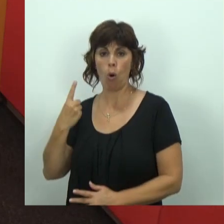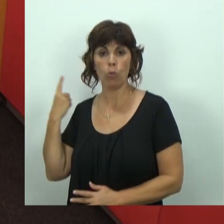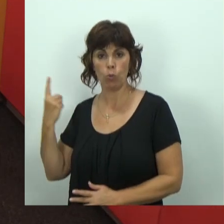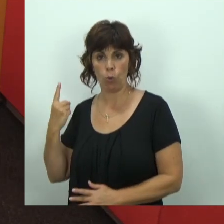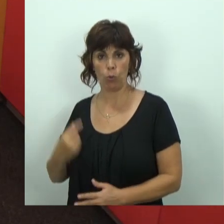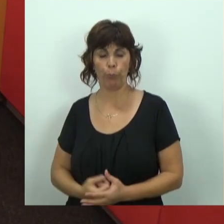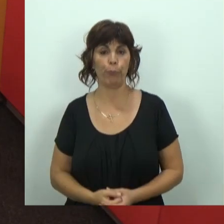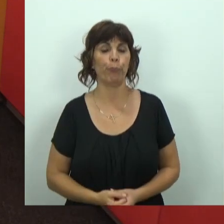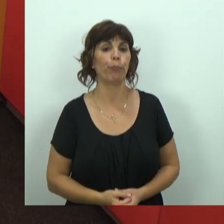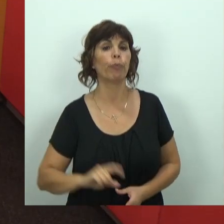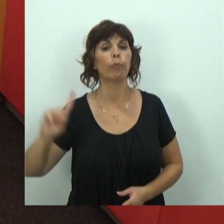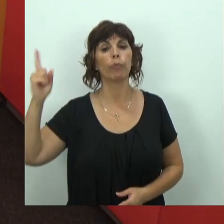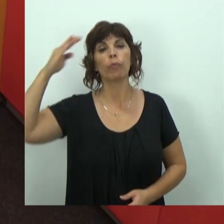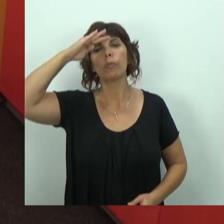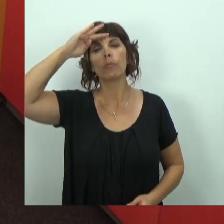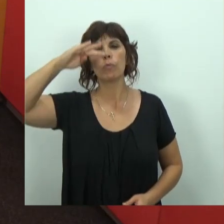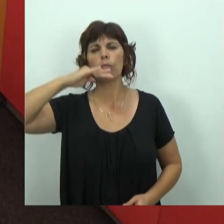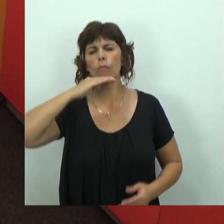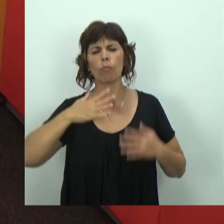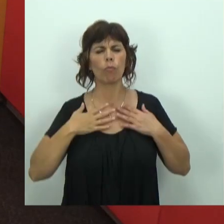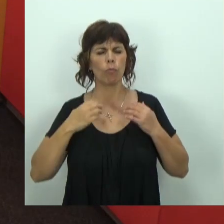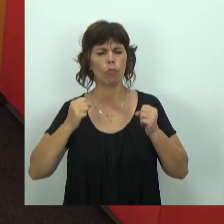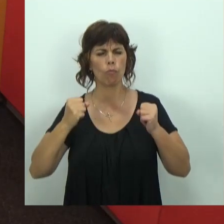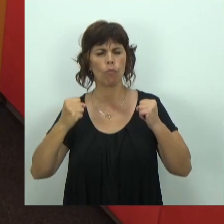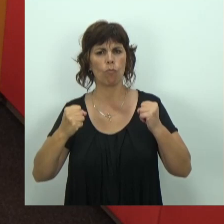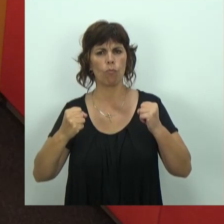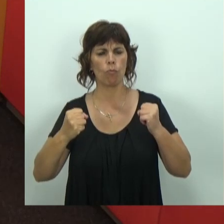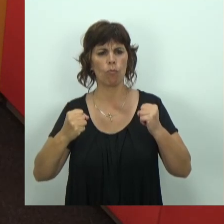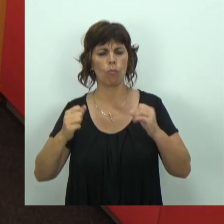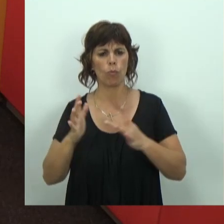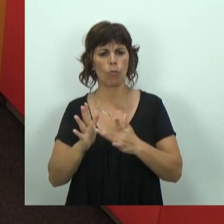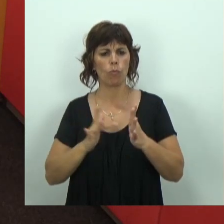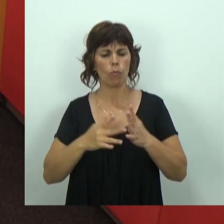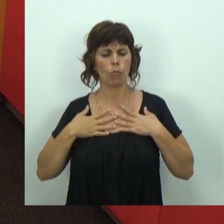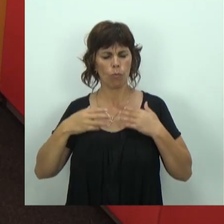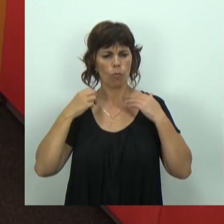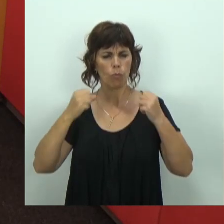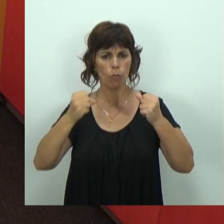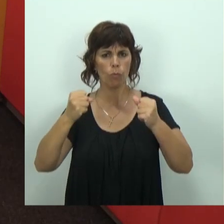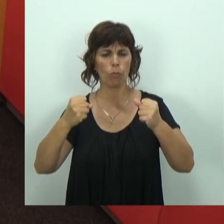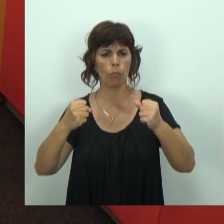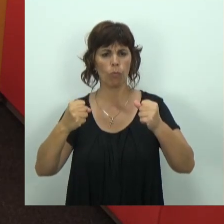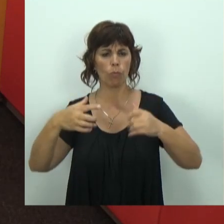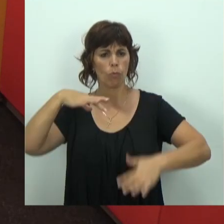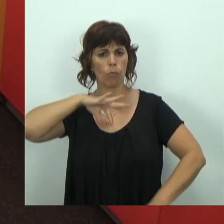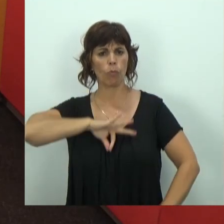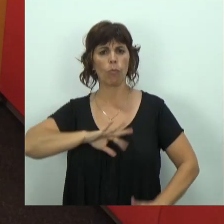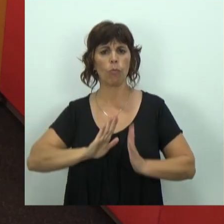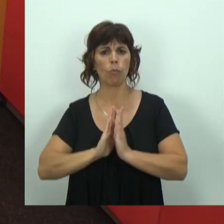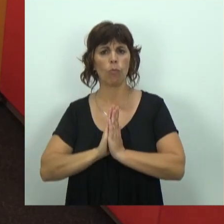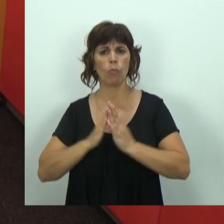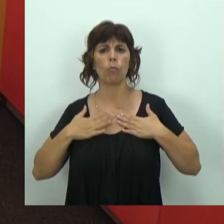Dios el Padre es omnipotente. Jesucristo es omnipotente. El Espíritu Santo